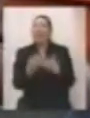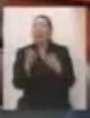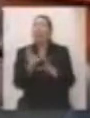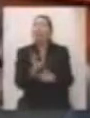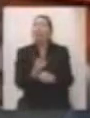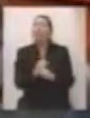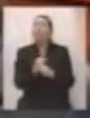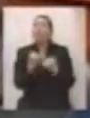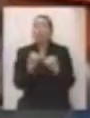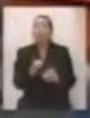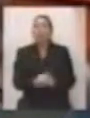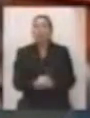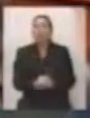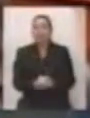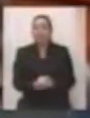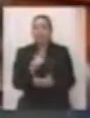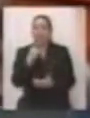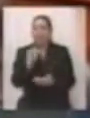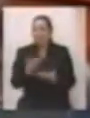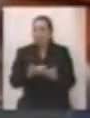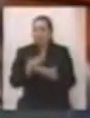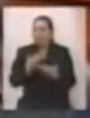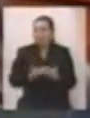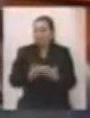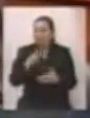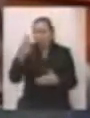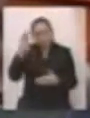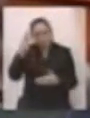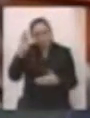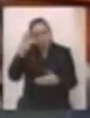se acopia la información, de las denuncias policiales.